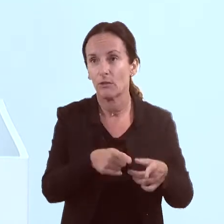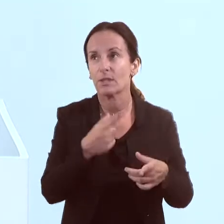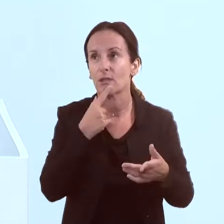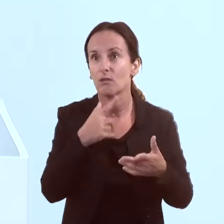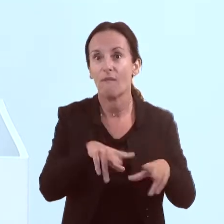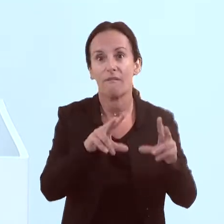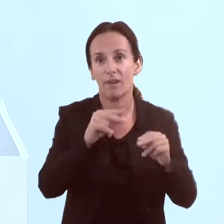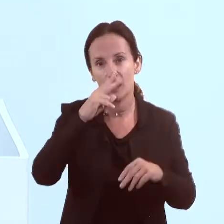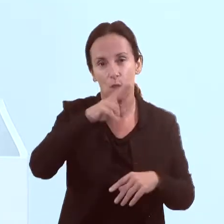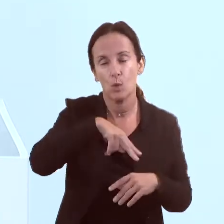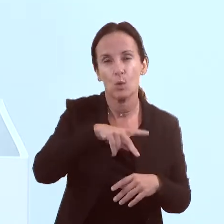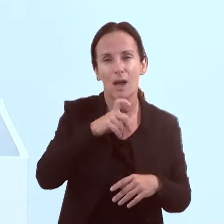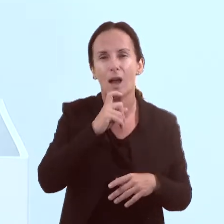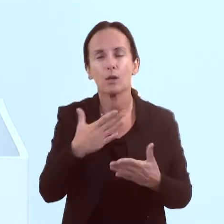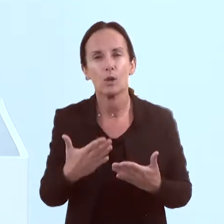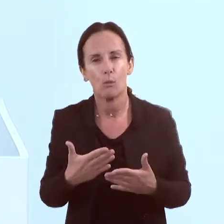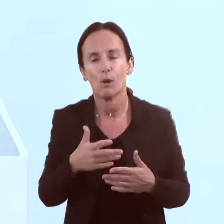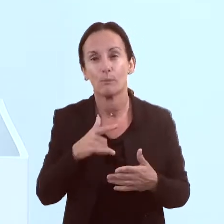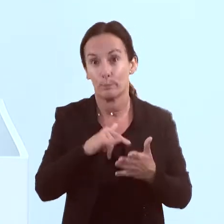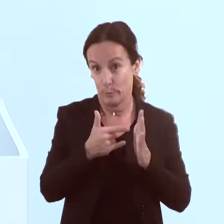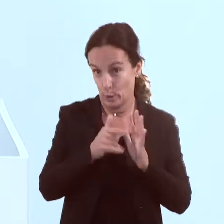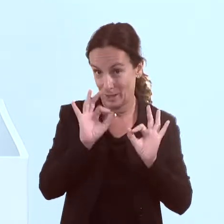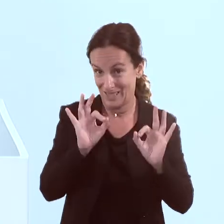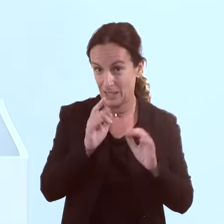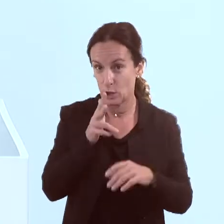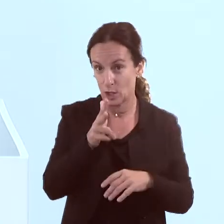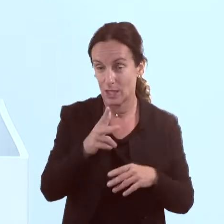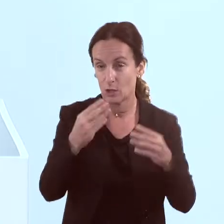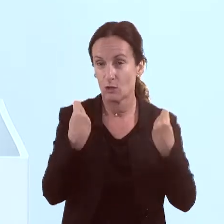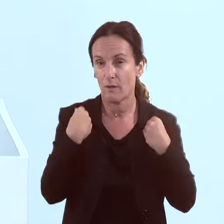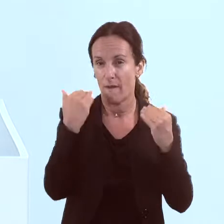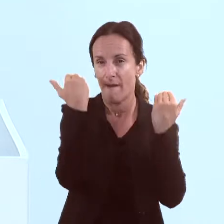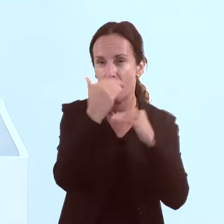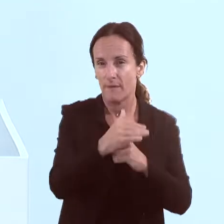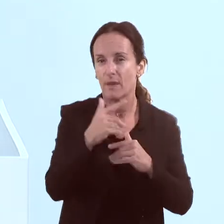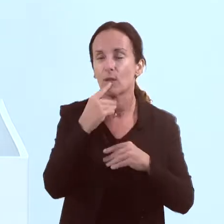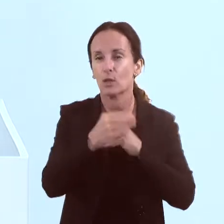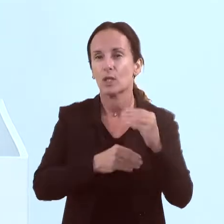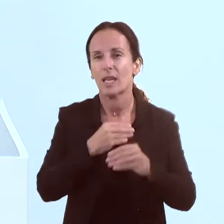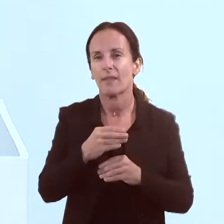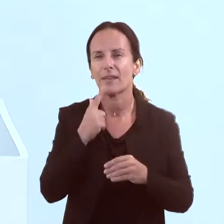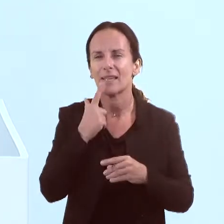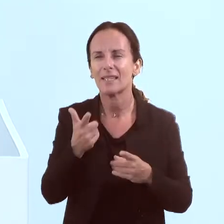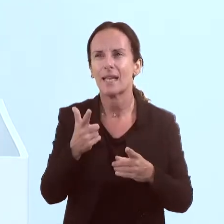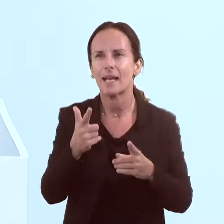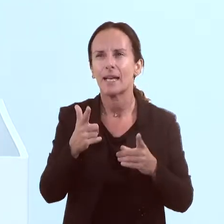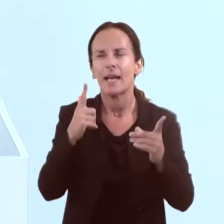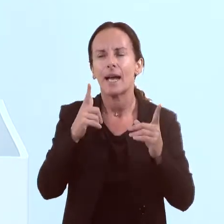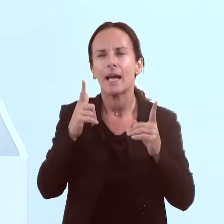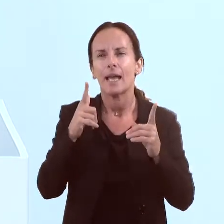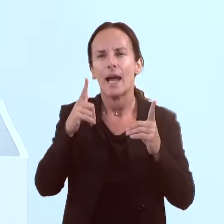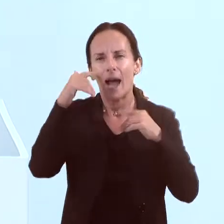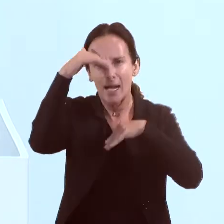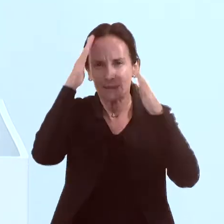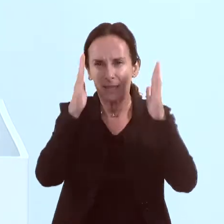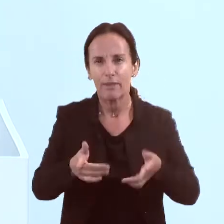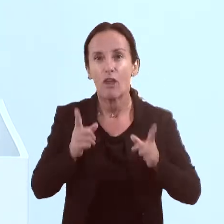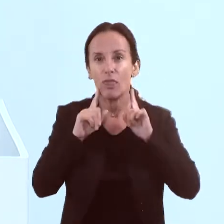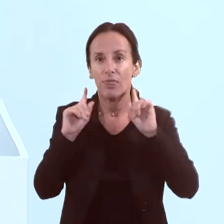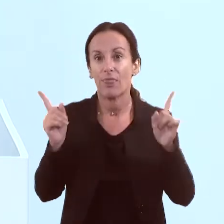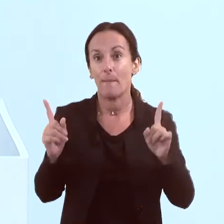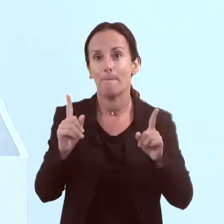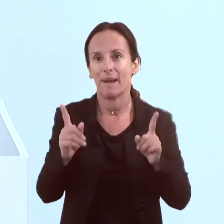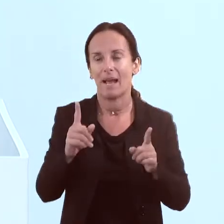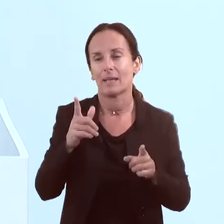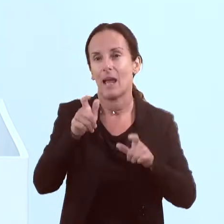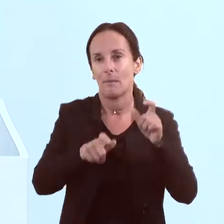hacer en el proyecto de derechos a la vivienda es pilotar medidas de atención temprana al sinhogarismo. Aquí nos vamos a centrar a trabajar con personas que llevan